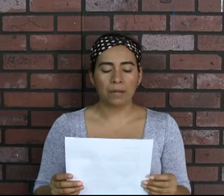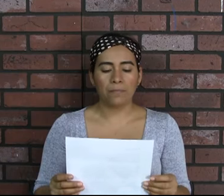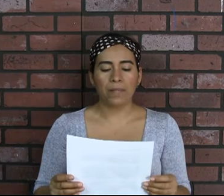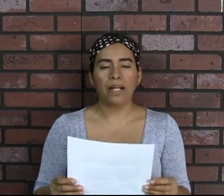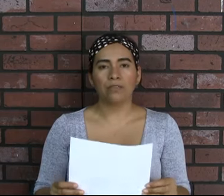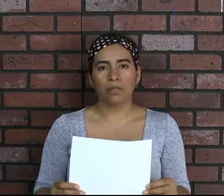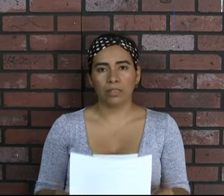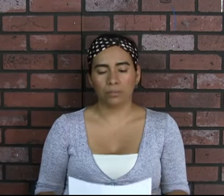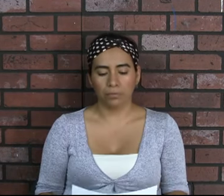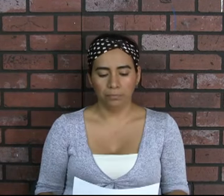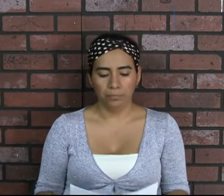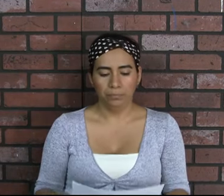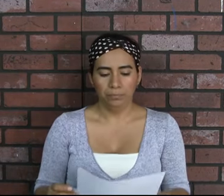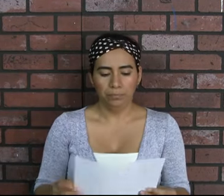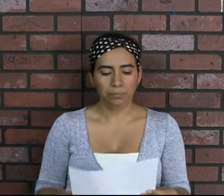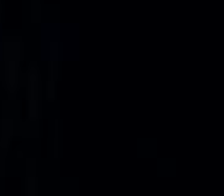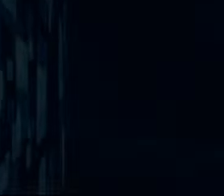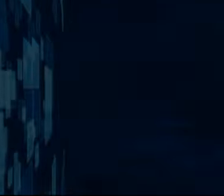este plantel educativo.